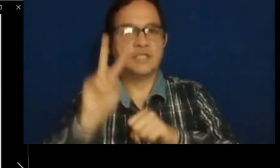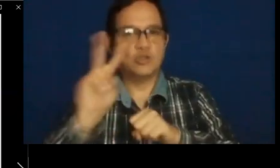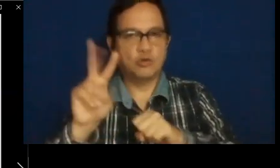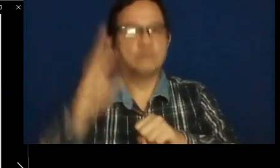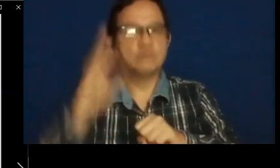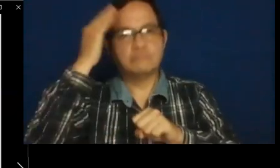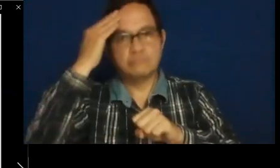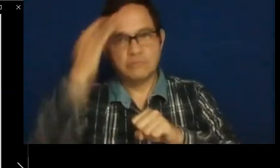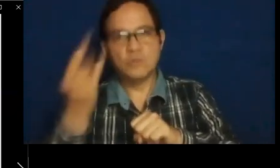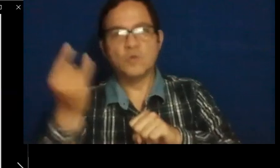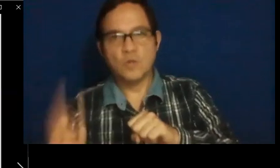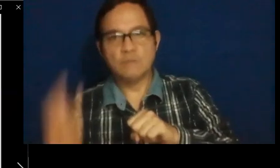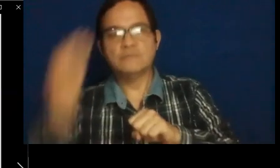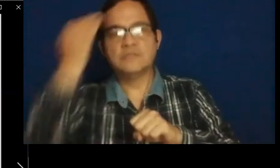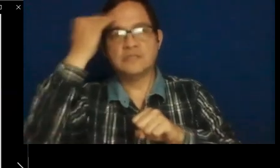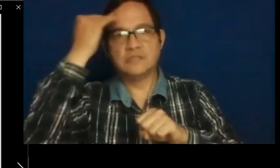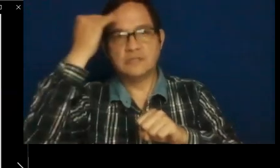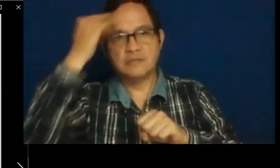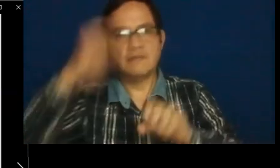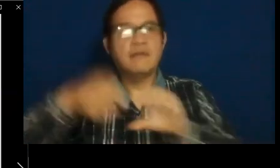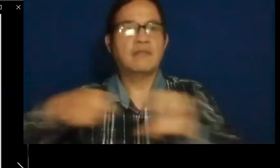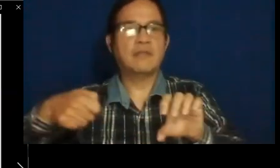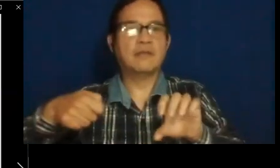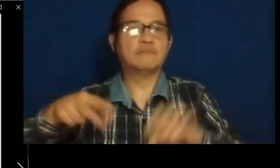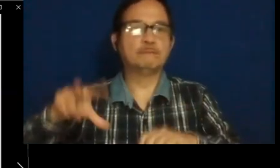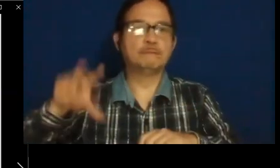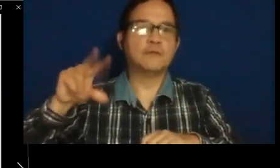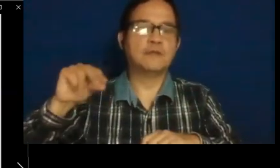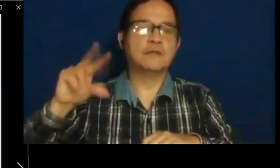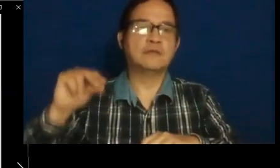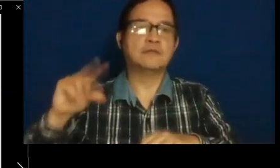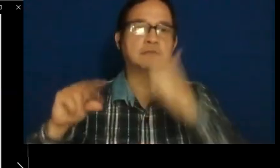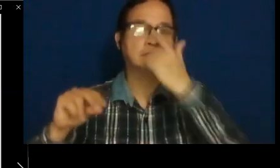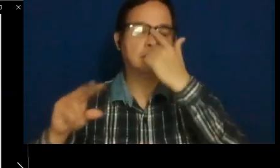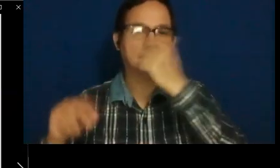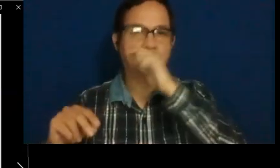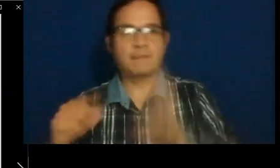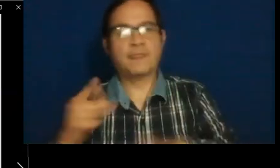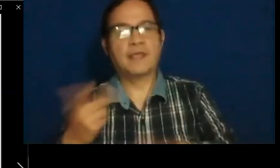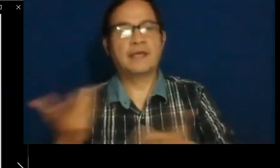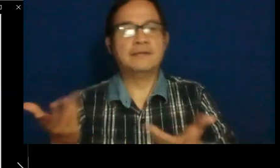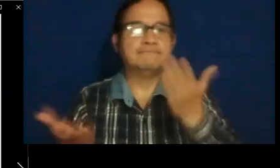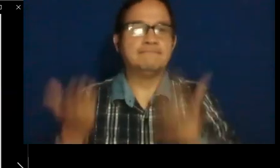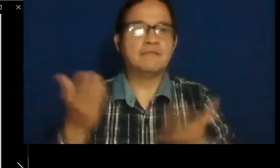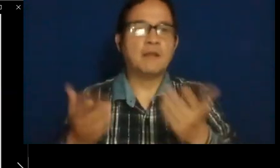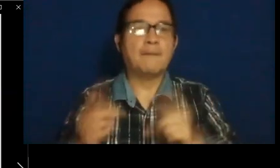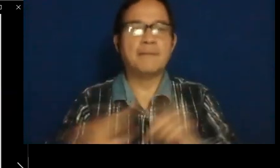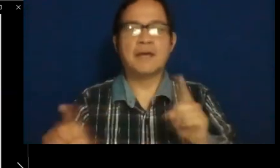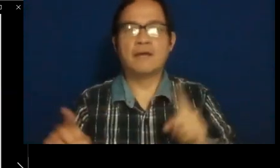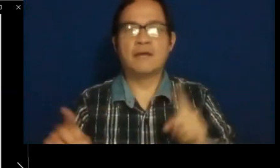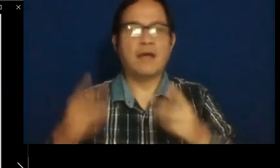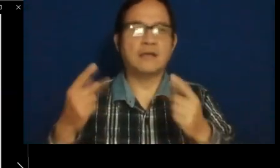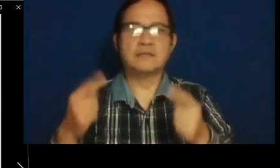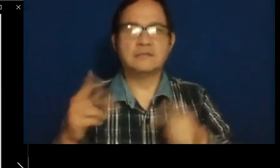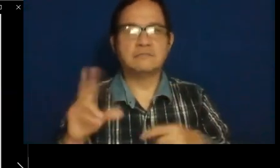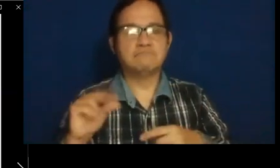conozco, la gravedad también la conozco, la tensión no, esta es una incógnita. Masa 2 la conozco, pero la aceleración no. Entonces